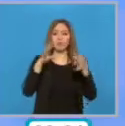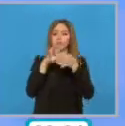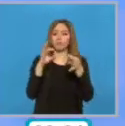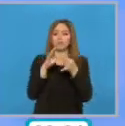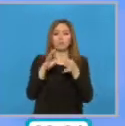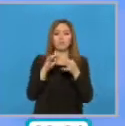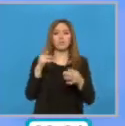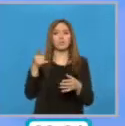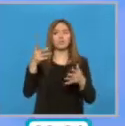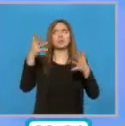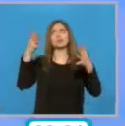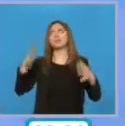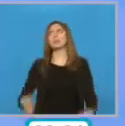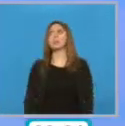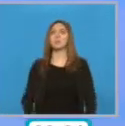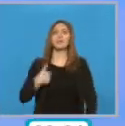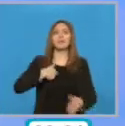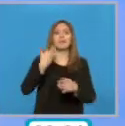Enrique.